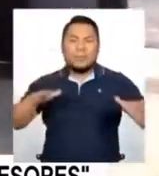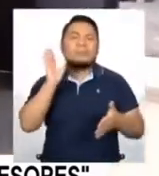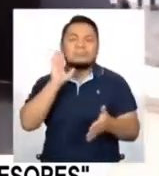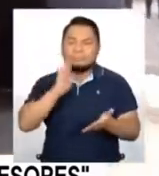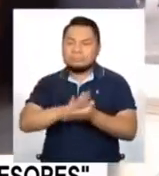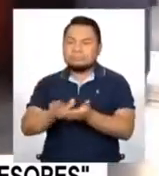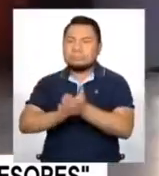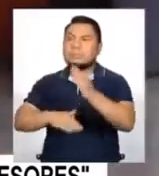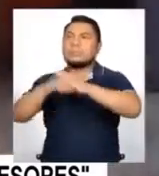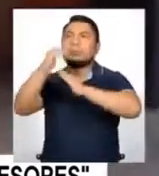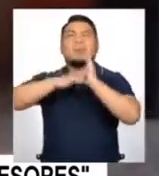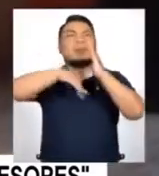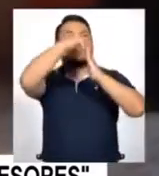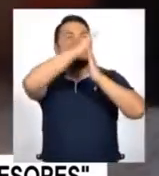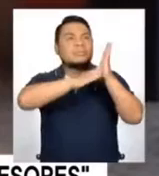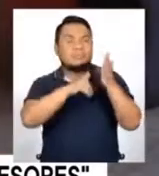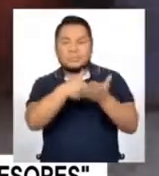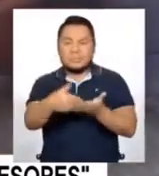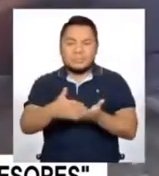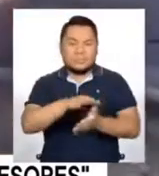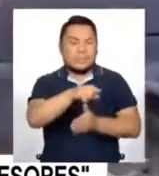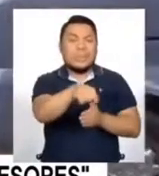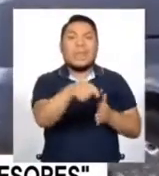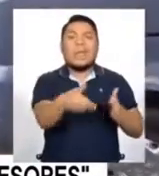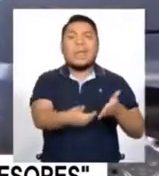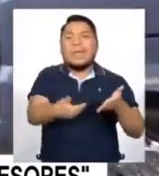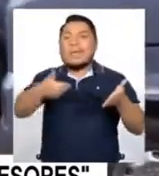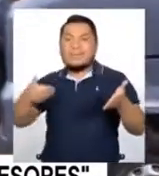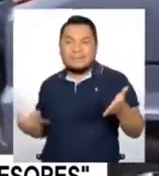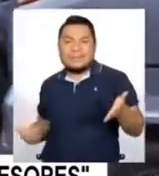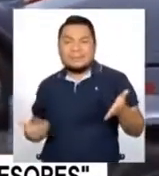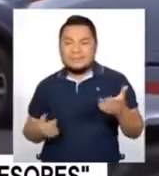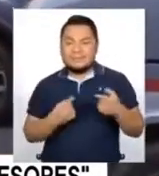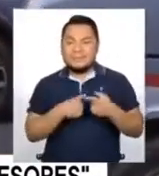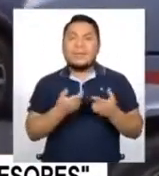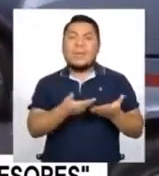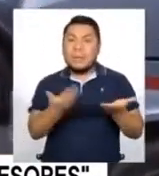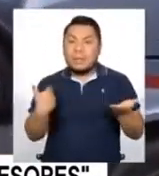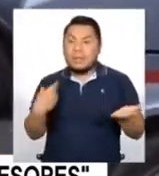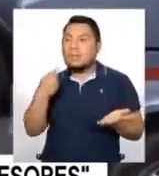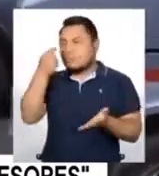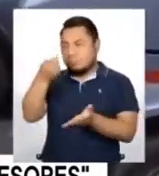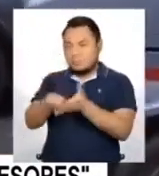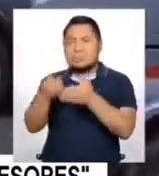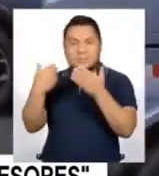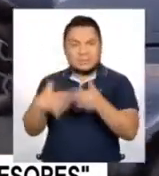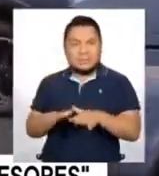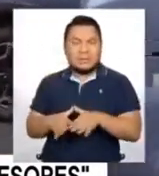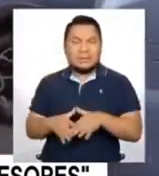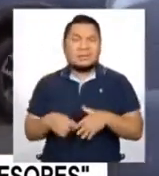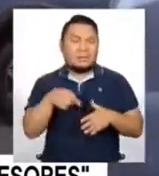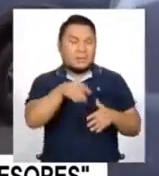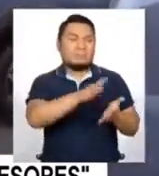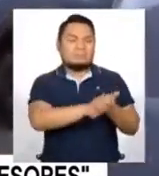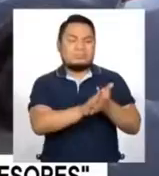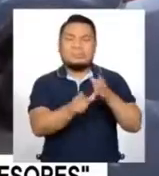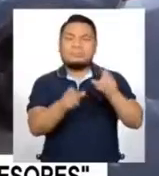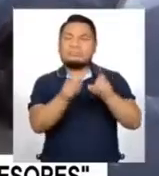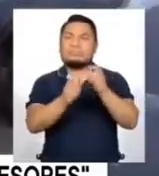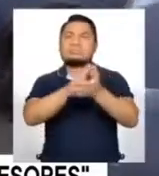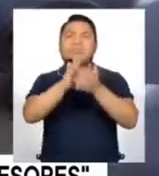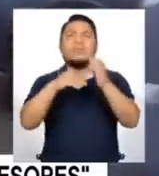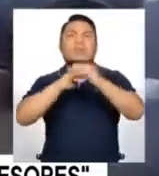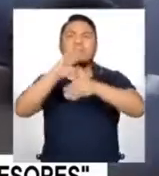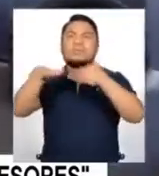el mobiliario o lo renuevan, compran nuevos equipos, etcétera. Esos gastos ya se han hecho, y son los gastos más importantes que también se hacen en